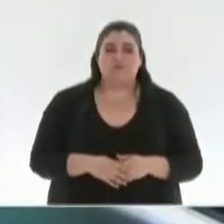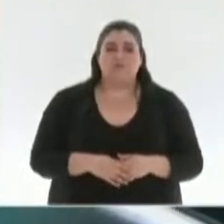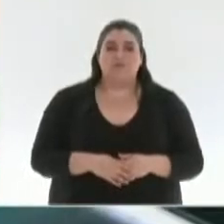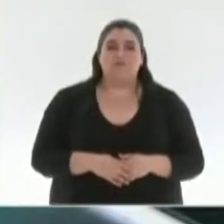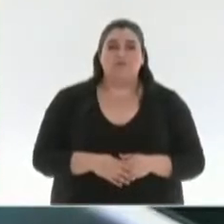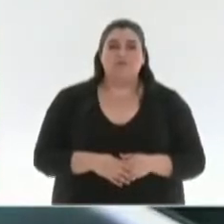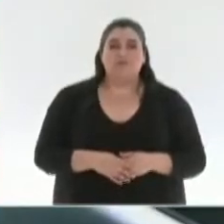cuatro